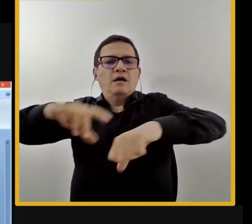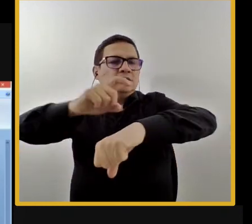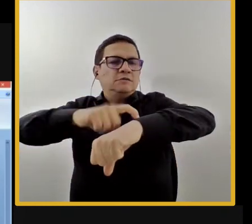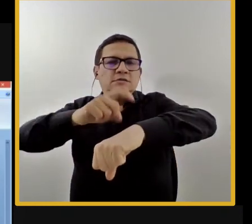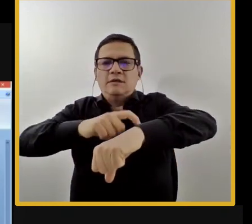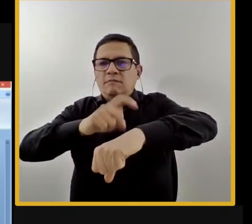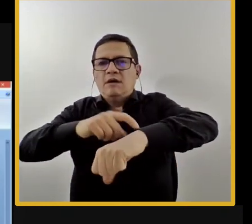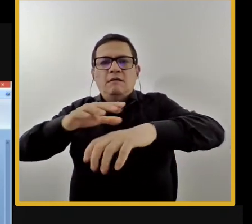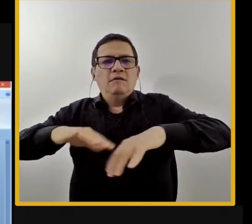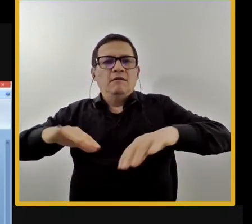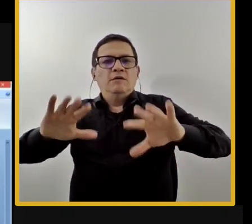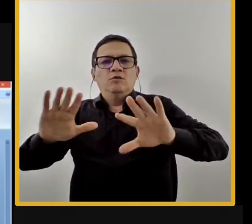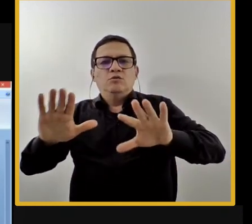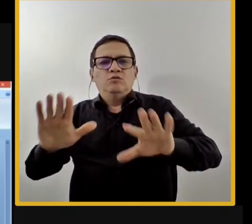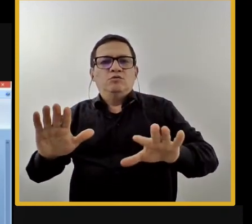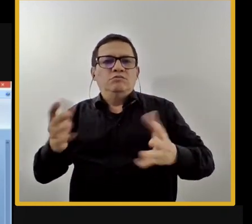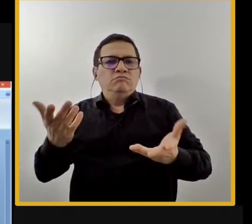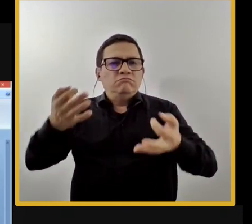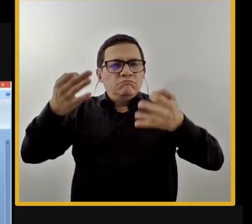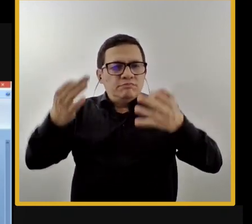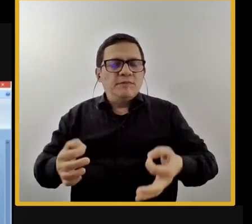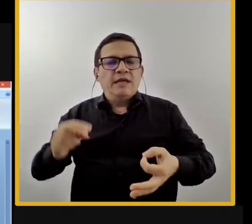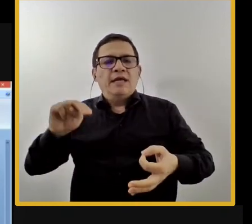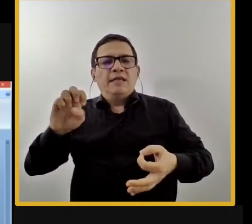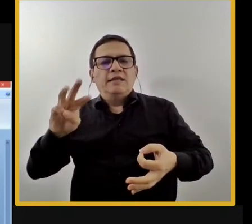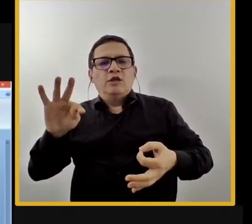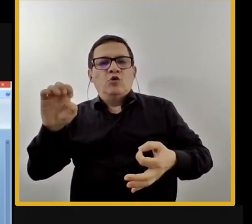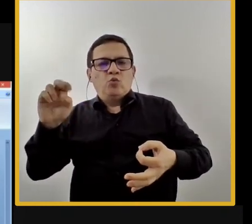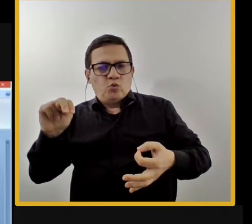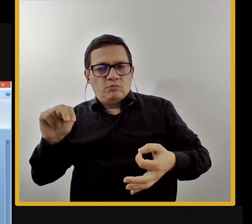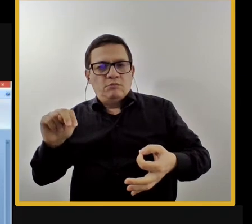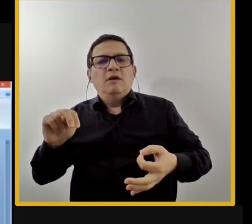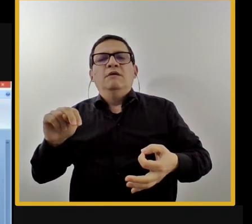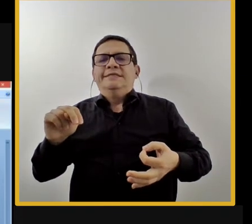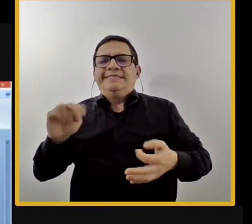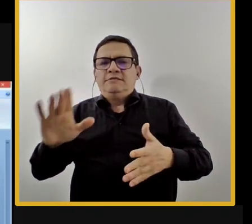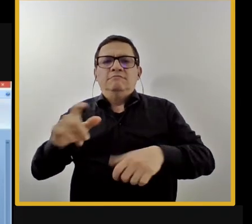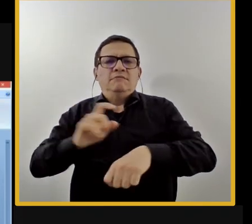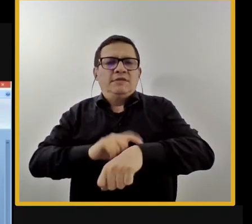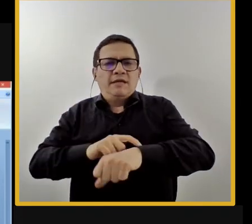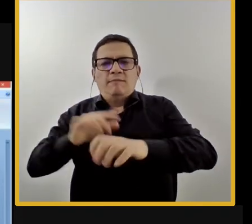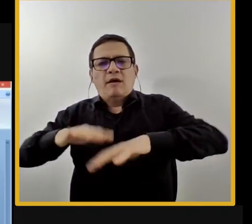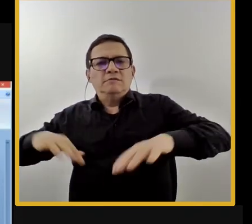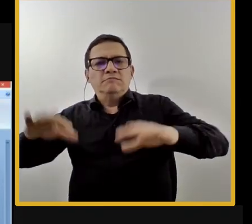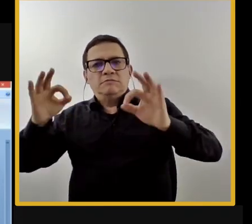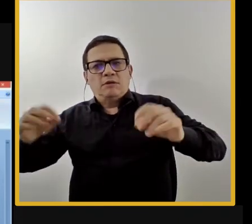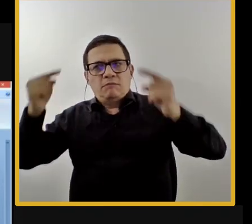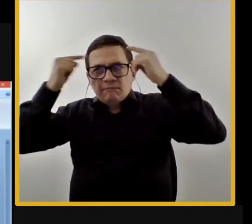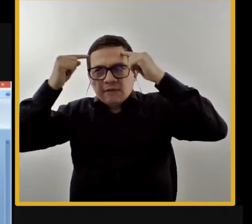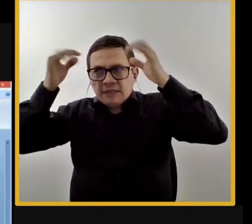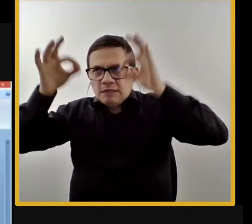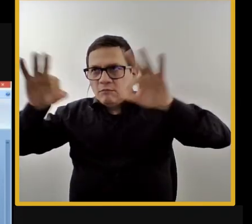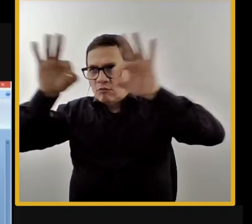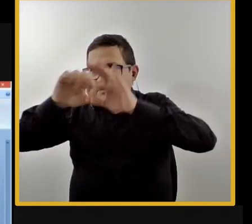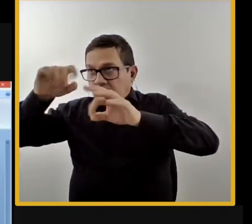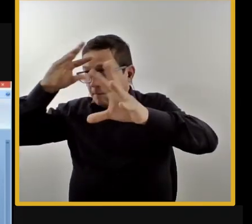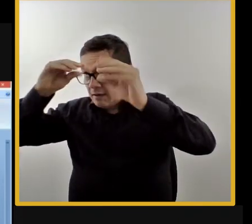absolutos de Newton se convirtieron en condiciones que impone la mente para poder aprehender el mundo externo.